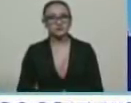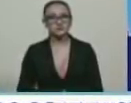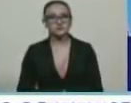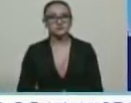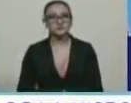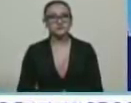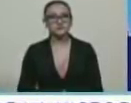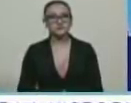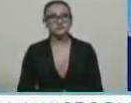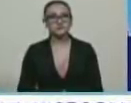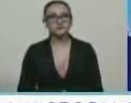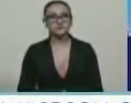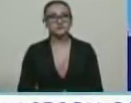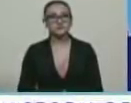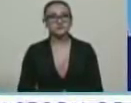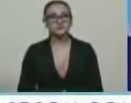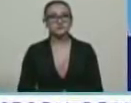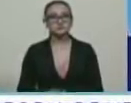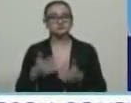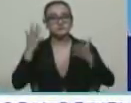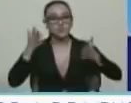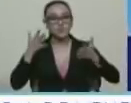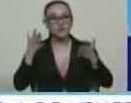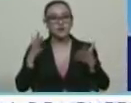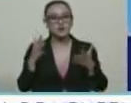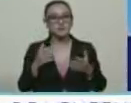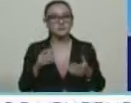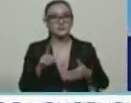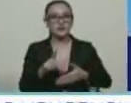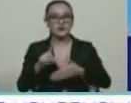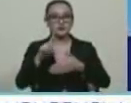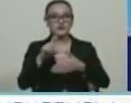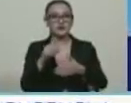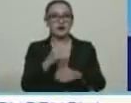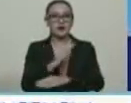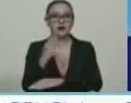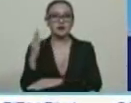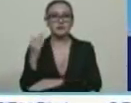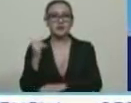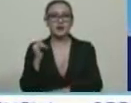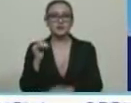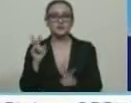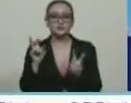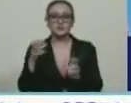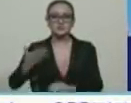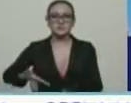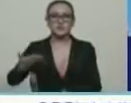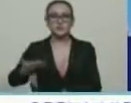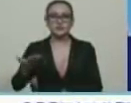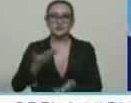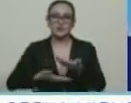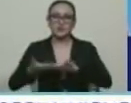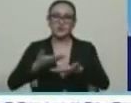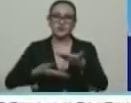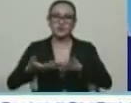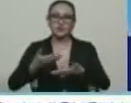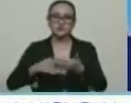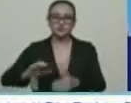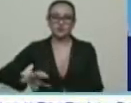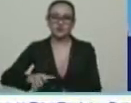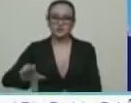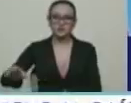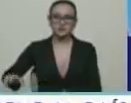Dentro de nuestros proyectos que están orientados a América Latina y Caribe, también hay un rol muy importante, las colaboraciones